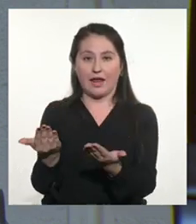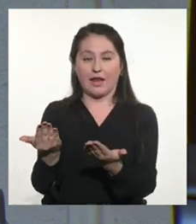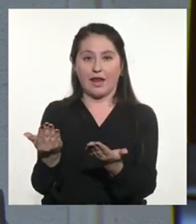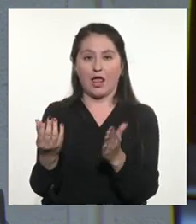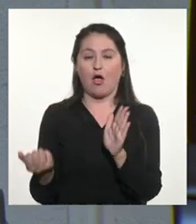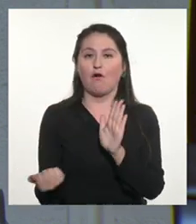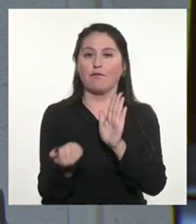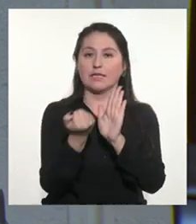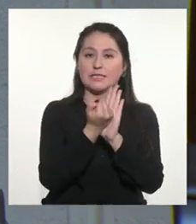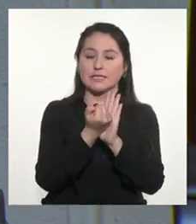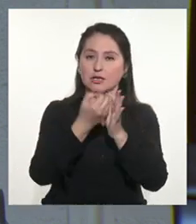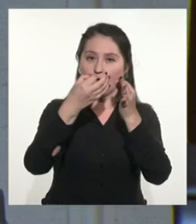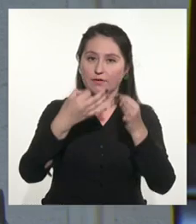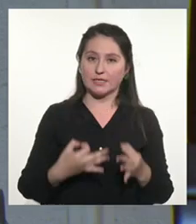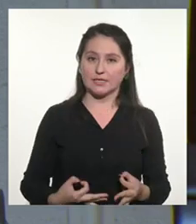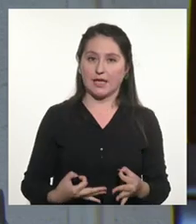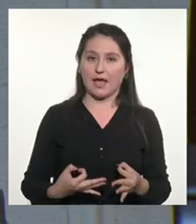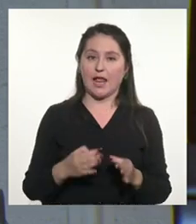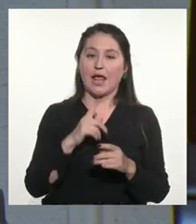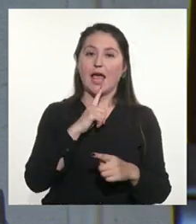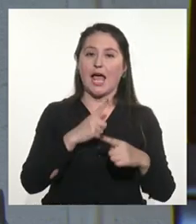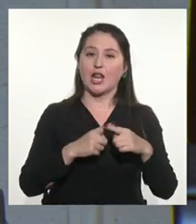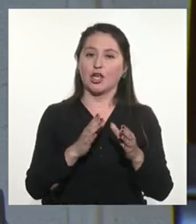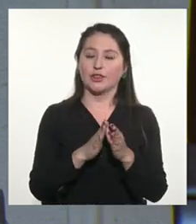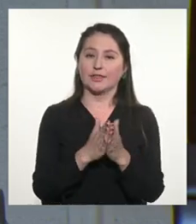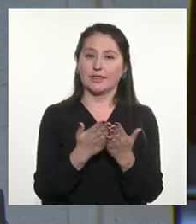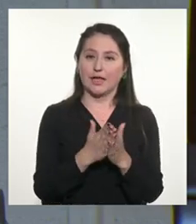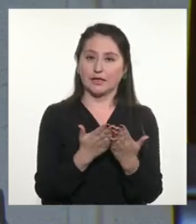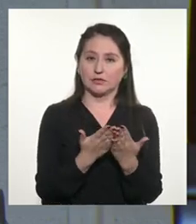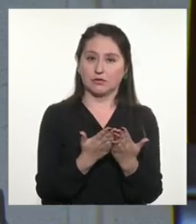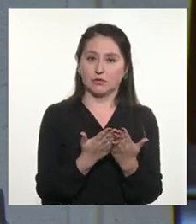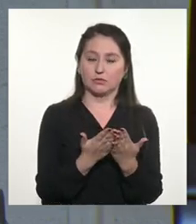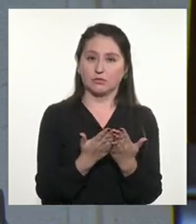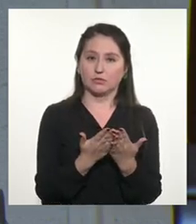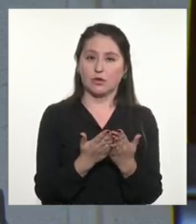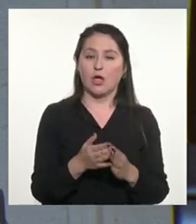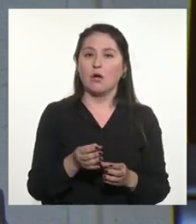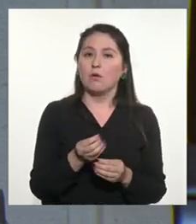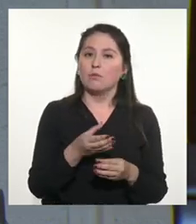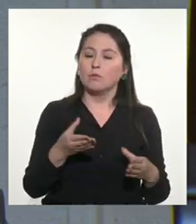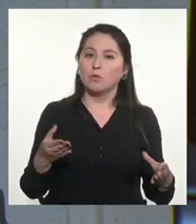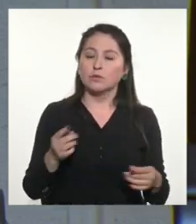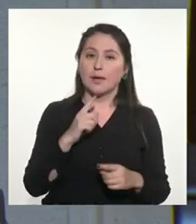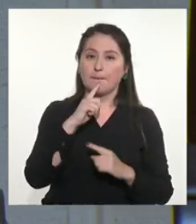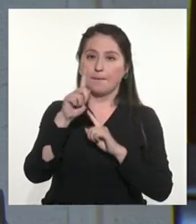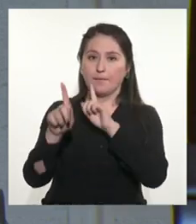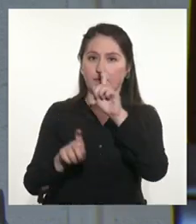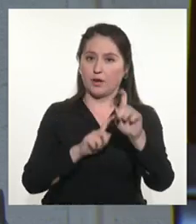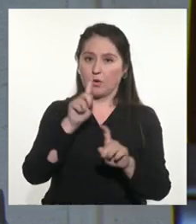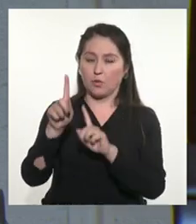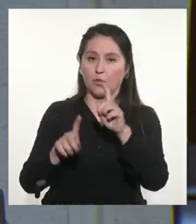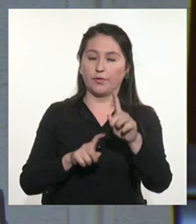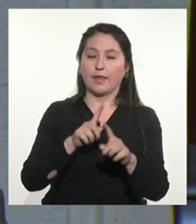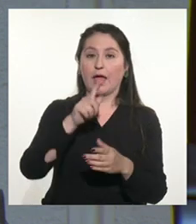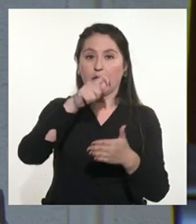legales hoy día los cientos de miles de consultas que se realizan mensualmente